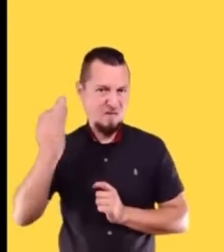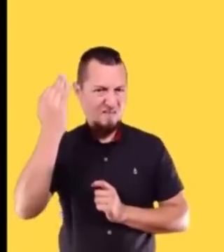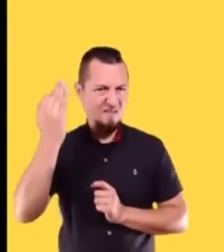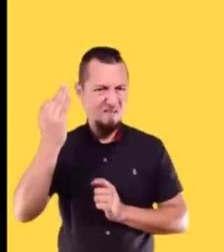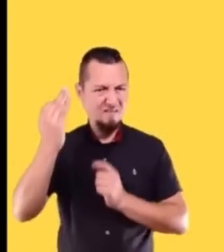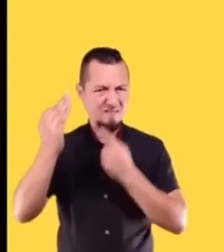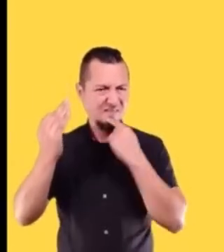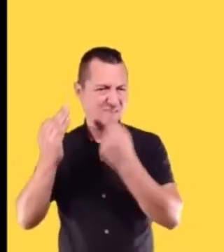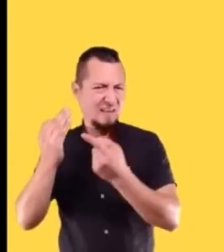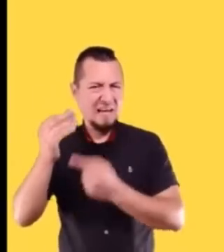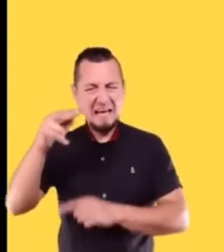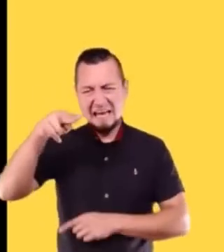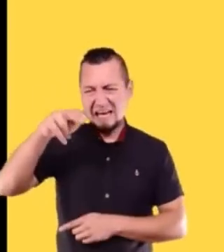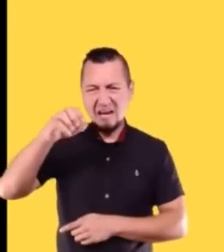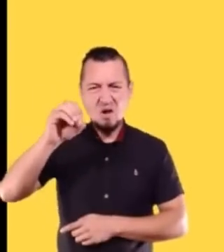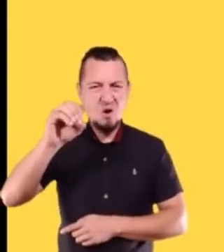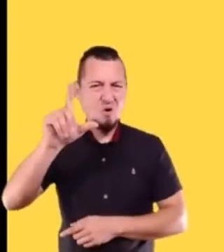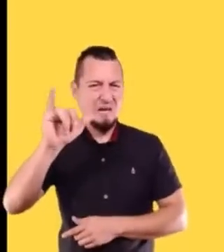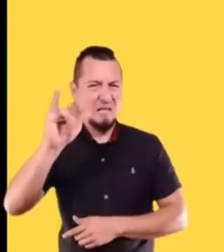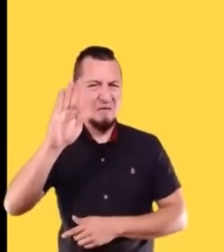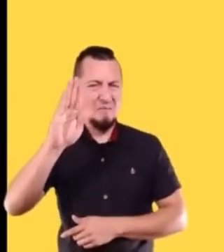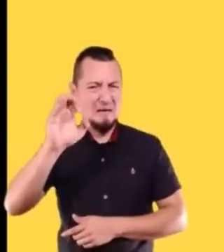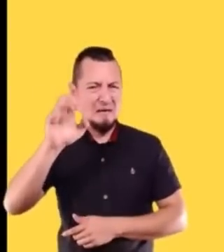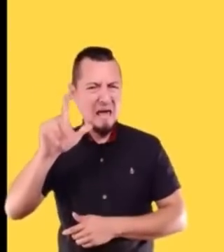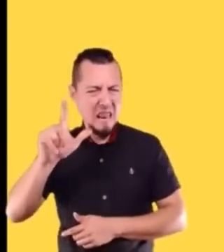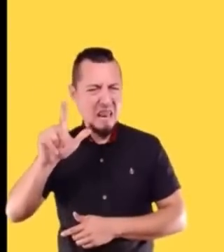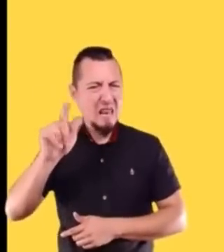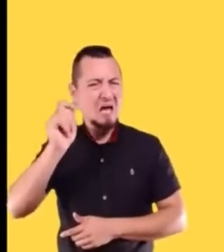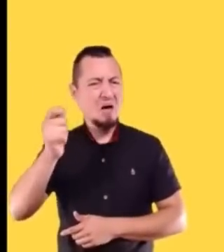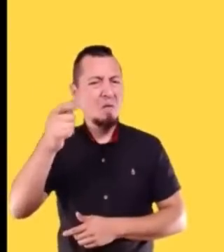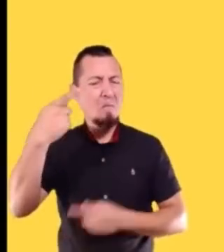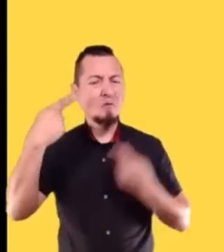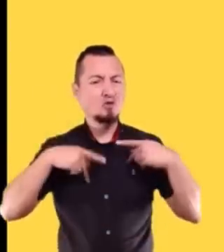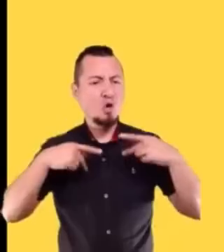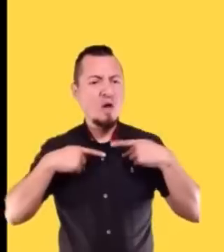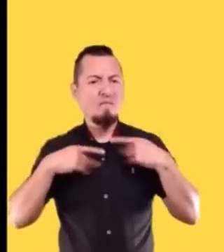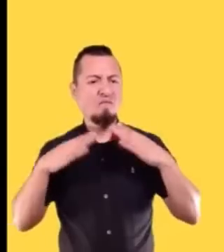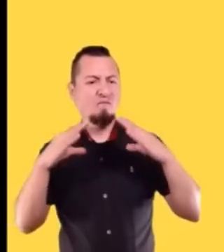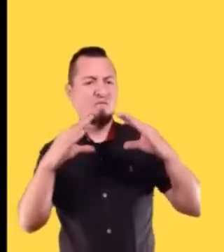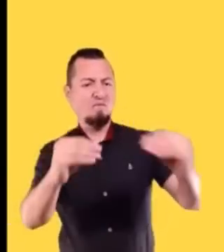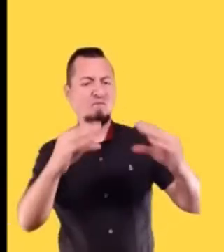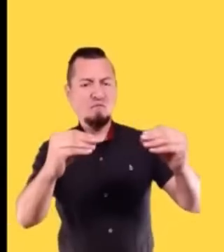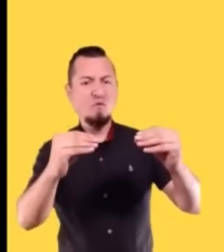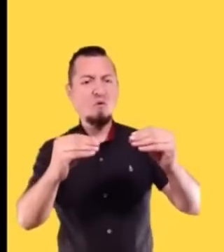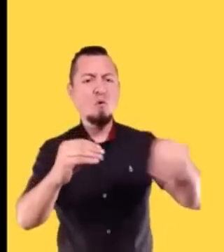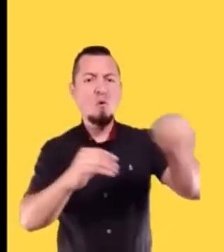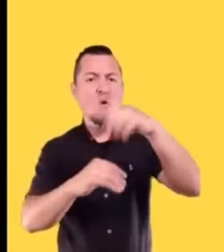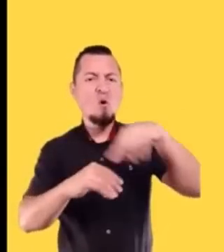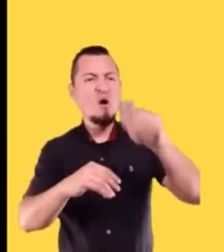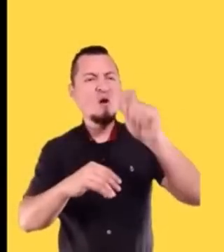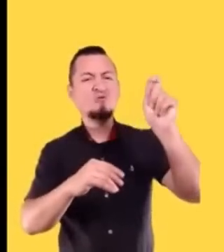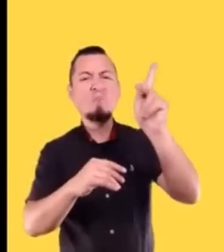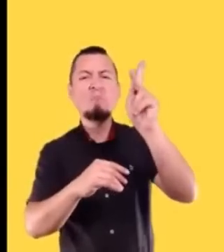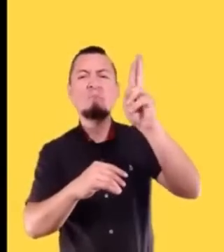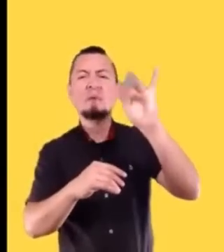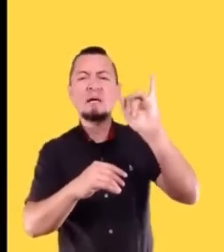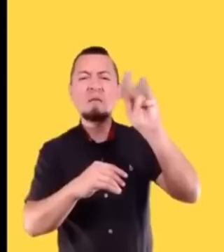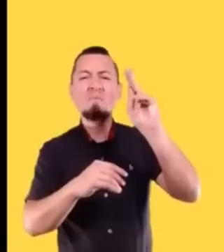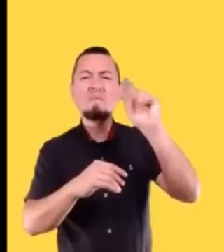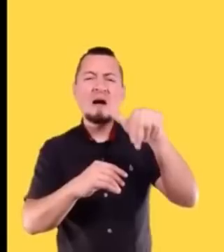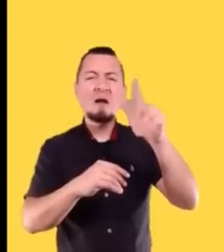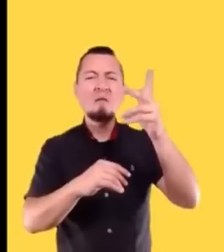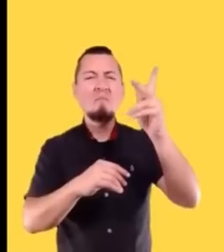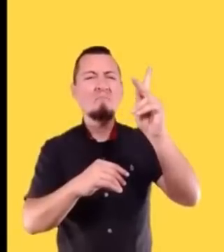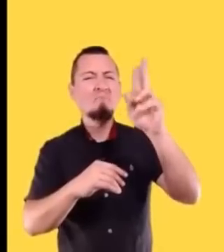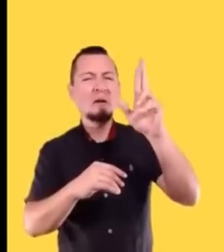decir que estas son herramientas, como lo decía el gobernador. Nosotros hemos podido constatar a través de distintos ejercicios la diversidad de pensamiento que existe